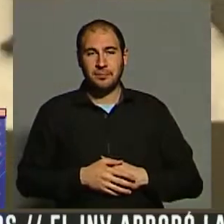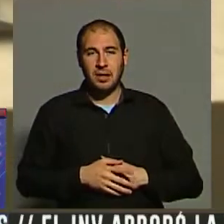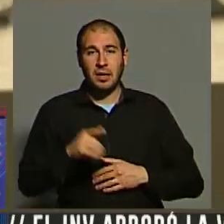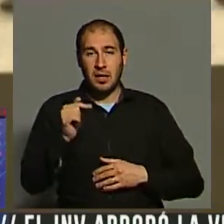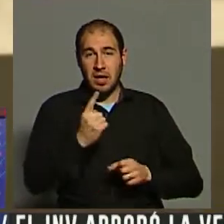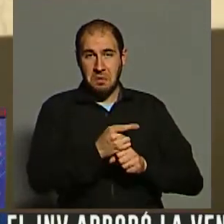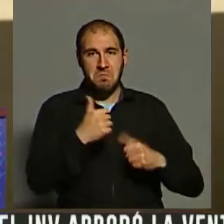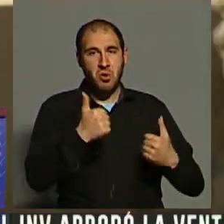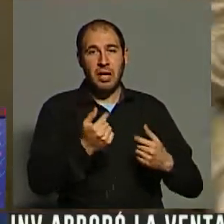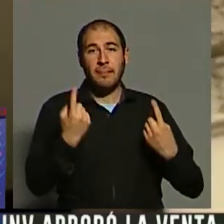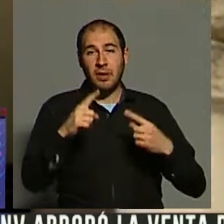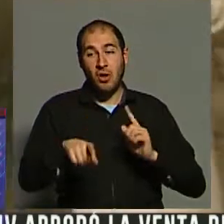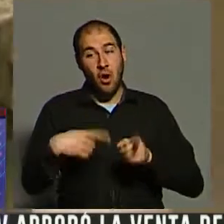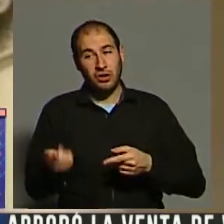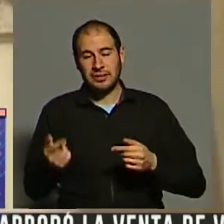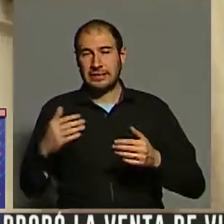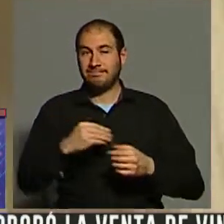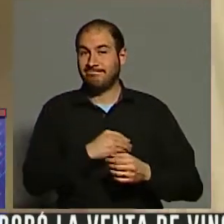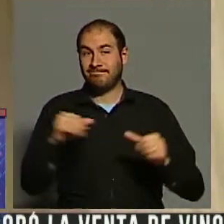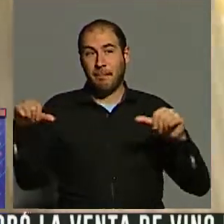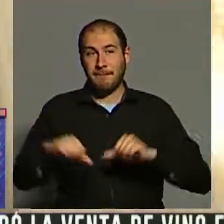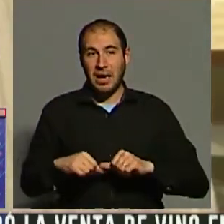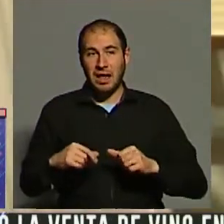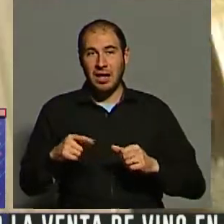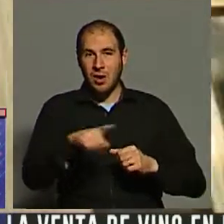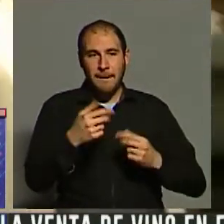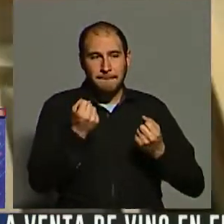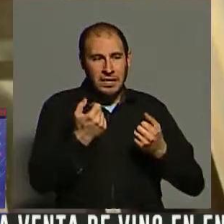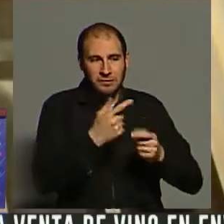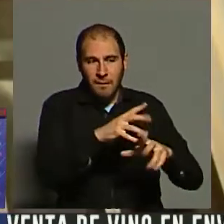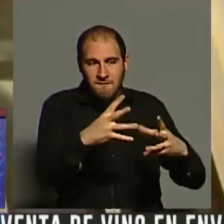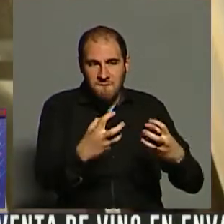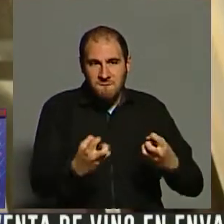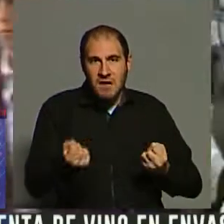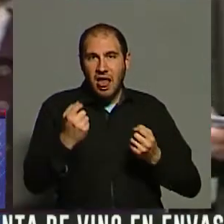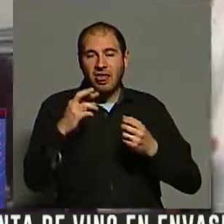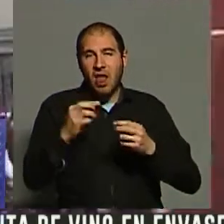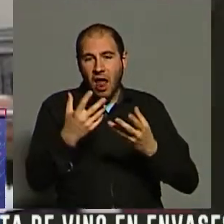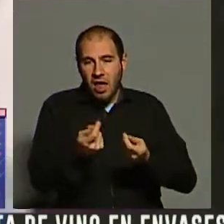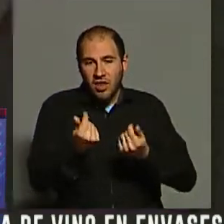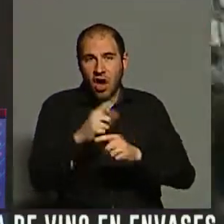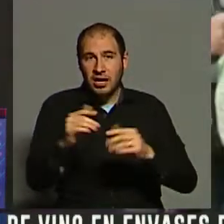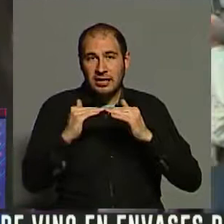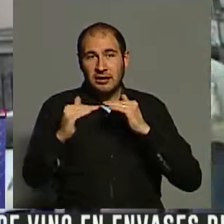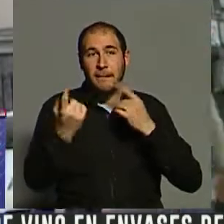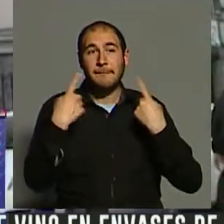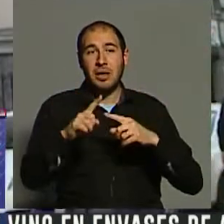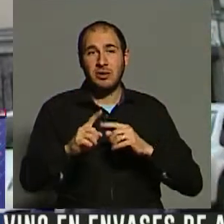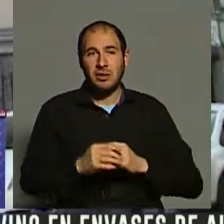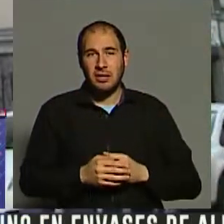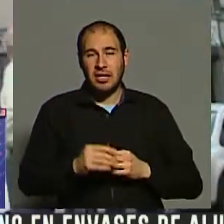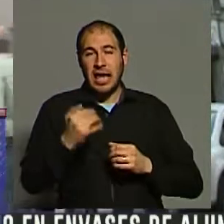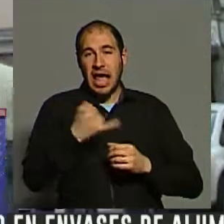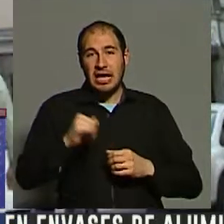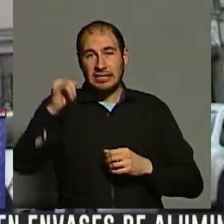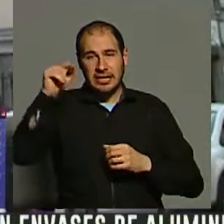por un lado bueno pero por el otro lado lamentablemente es malo seca la plaza de pesos no se va al dólar logra cierta estabilidad pero evidentemente una